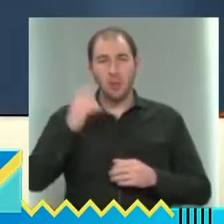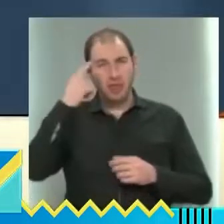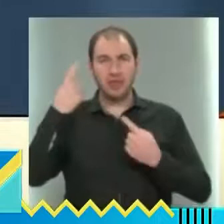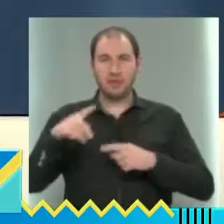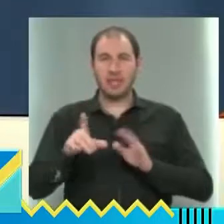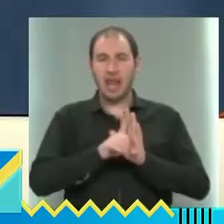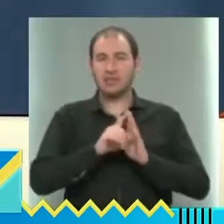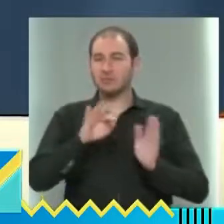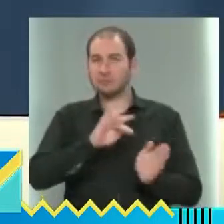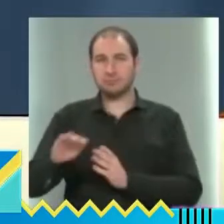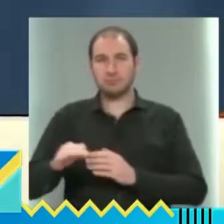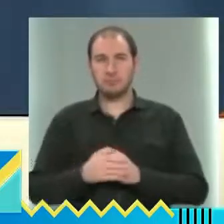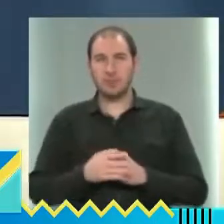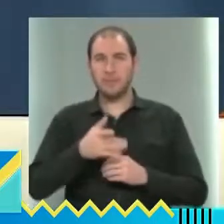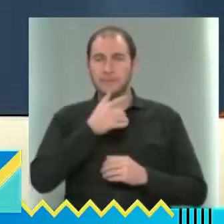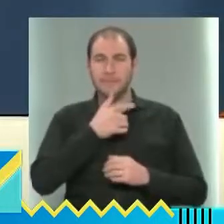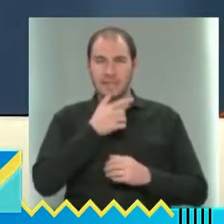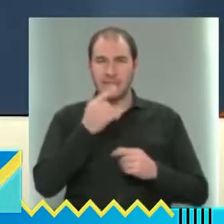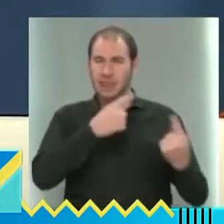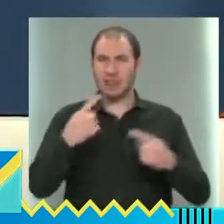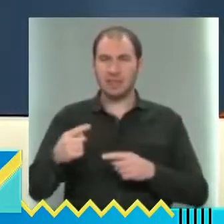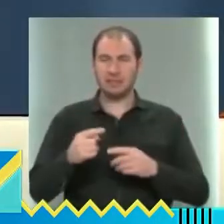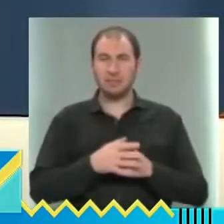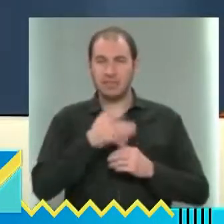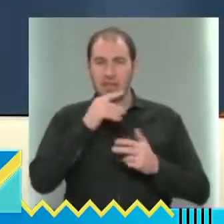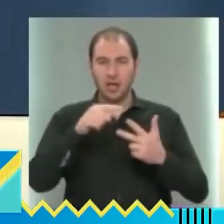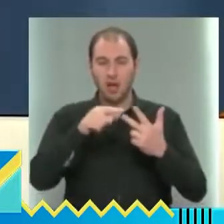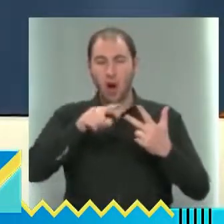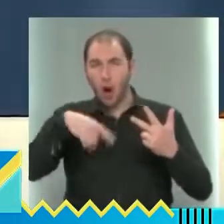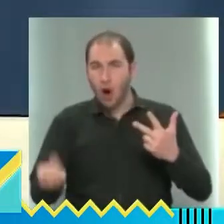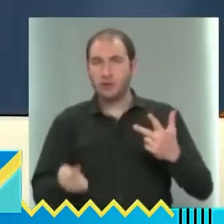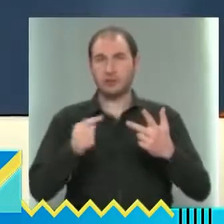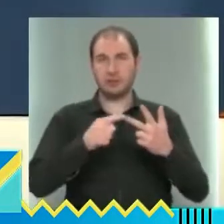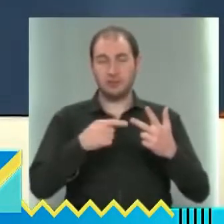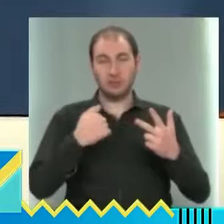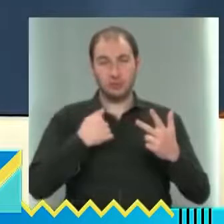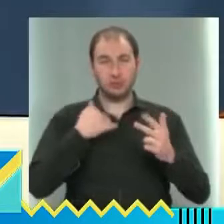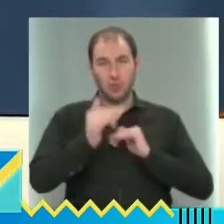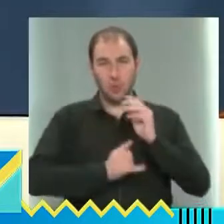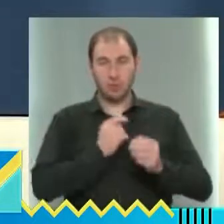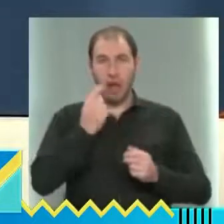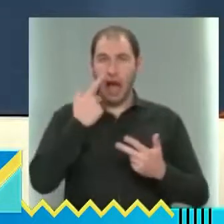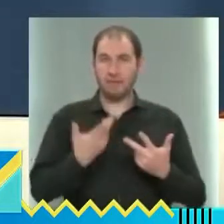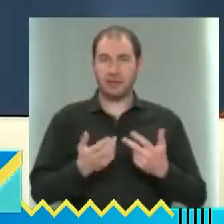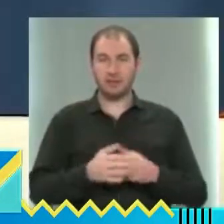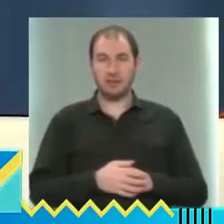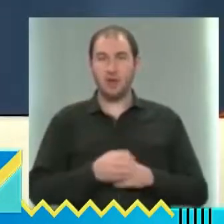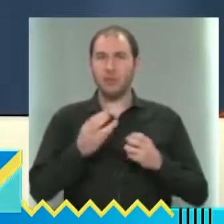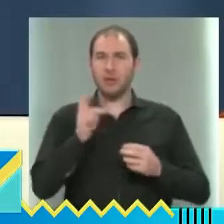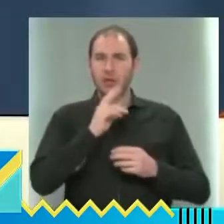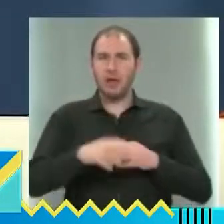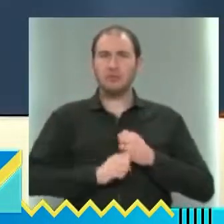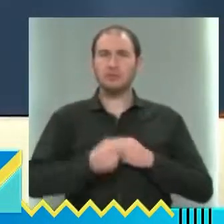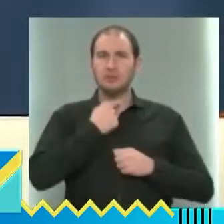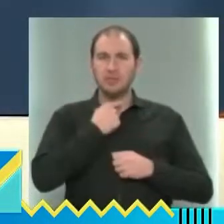sea la legalización? O sea, es como si se viera una dicotomía y no se diera una tercera opción, que es la que yo por lo menos sostengo, que es decir, bueno, ¿por qué una mujer quiere